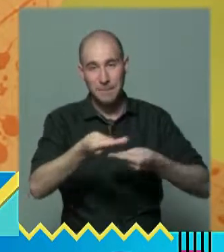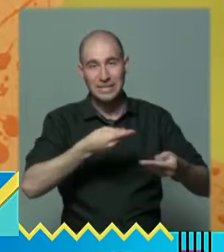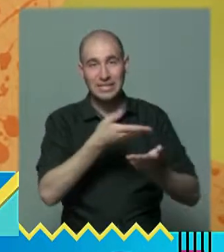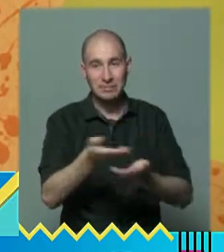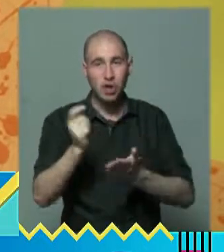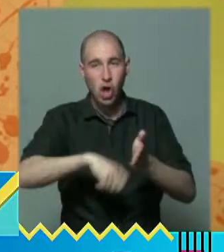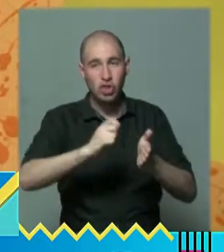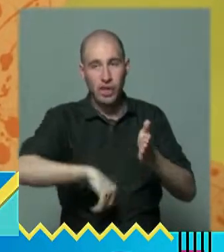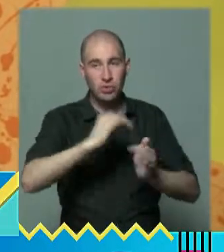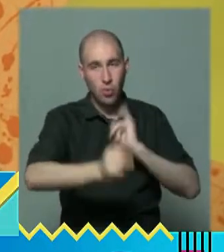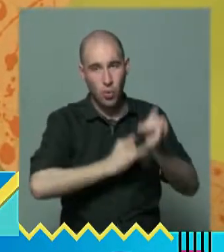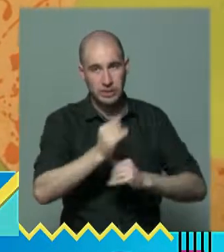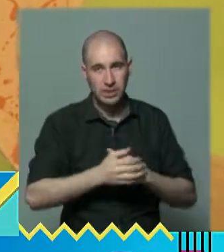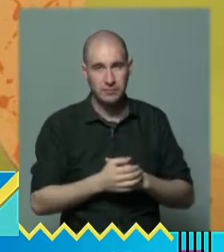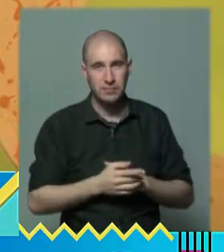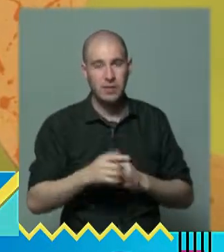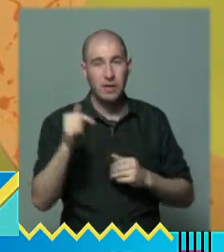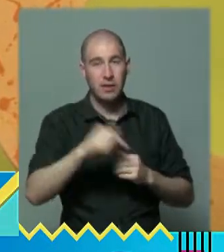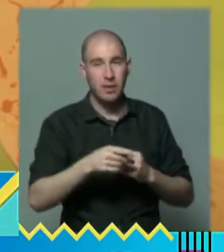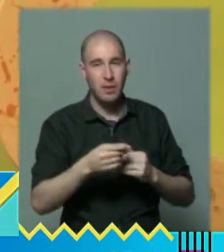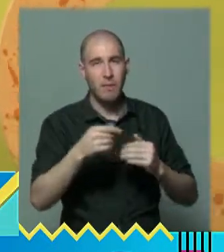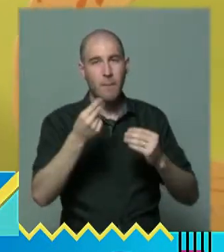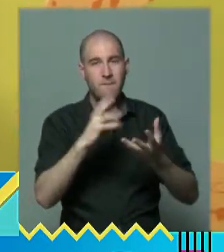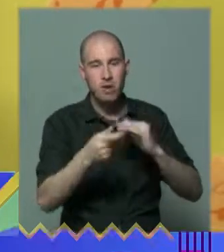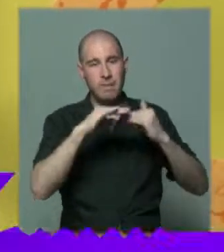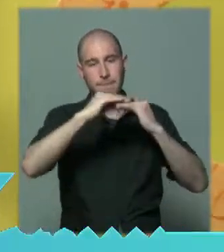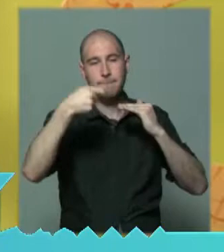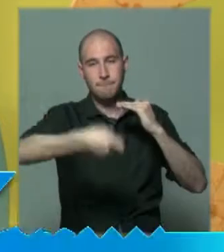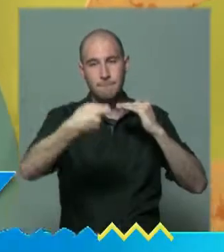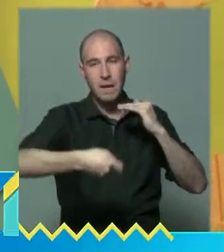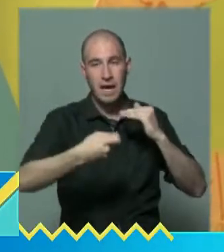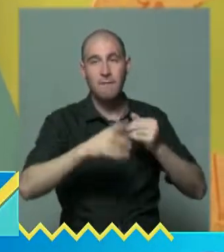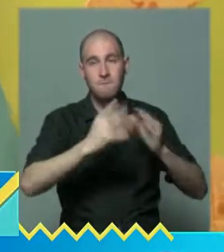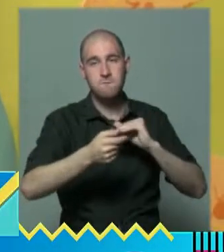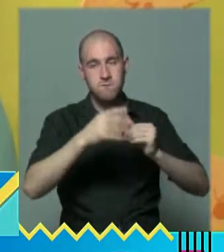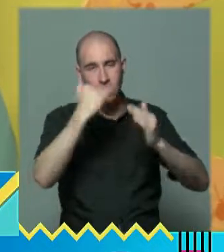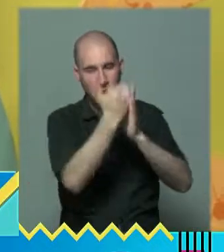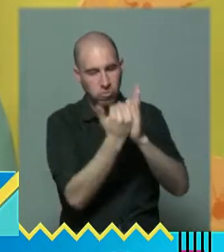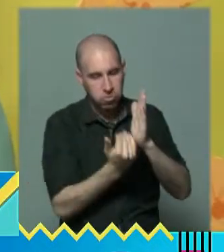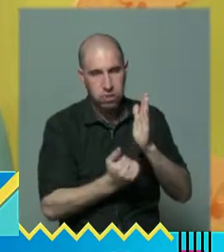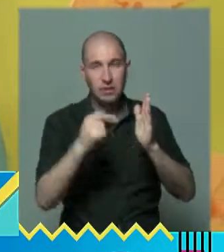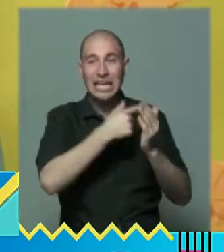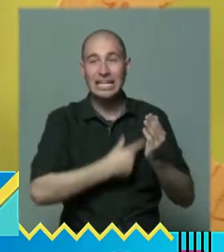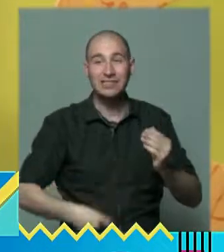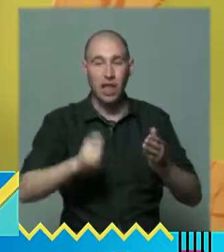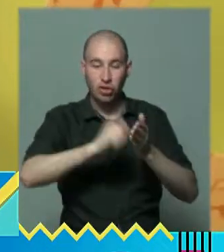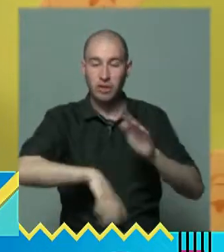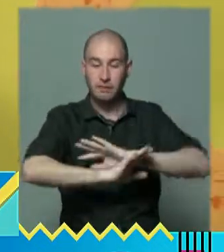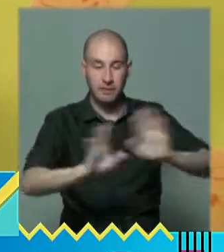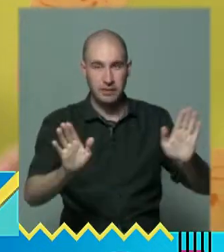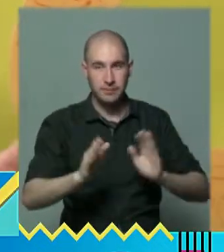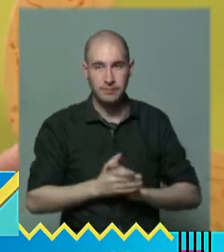todos contratos que decían que tenían que ser remunerados de determinada manera, de determinada forma. El Estado rompió esos